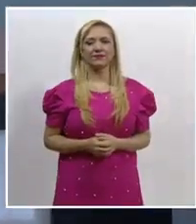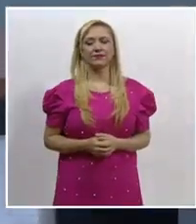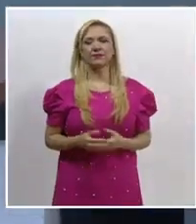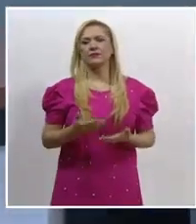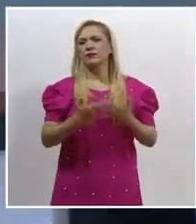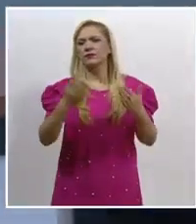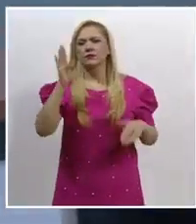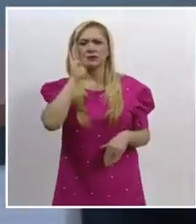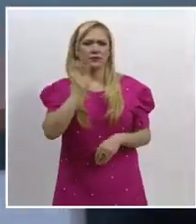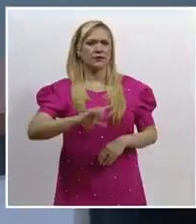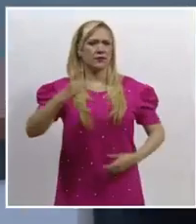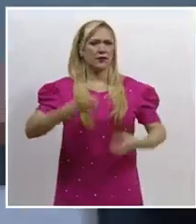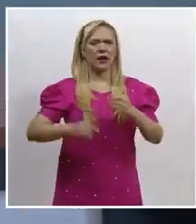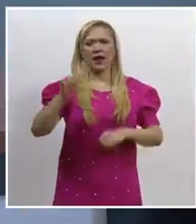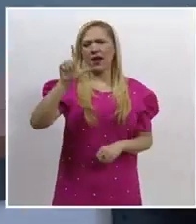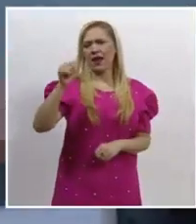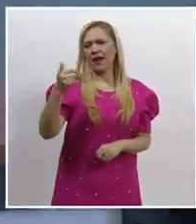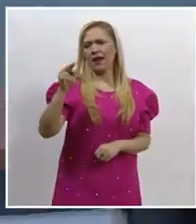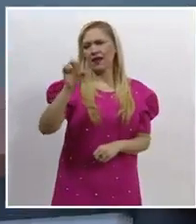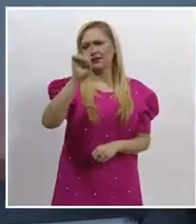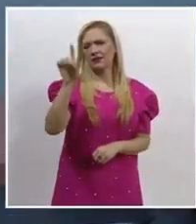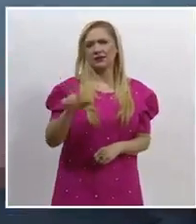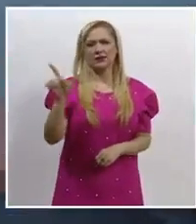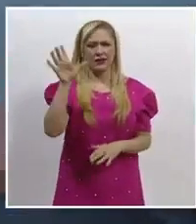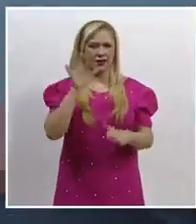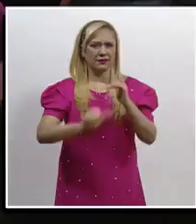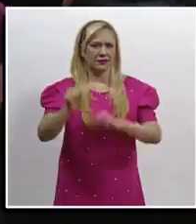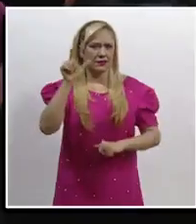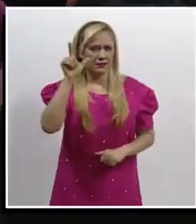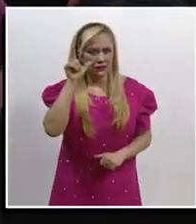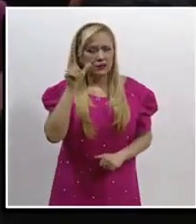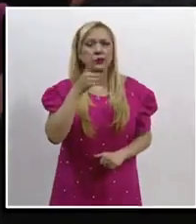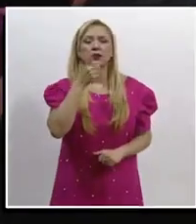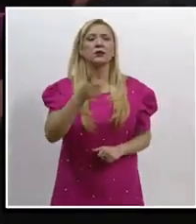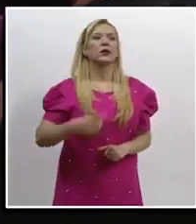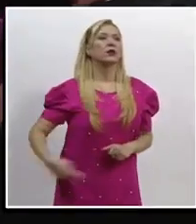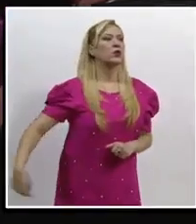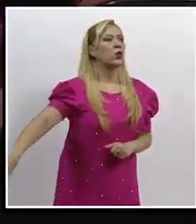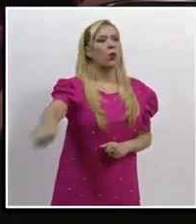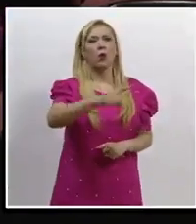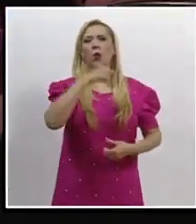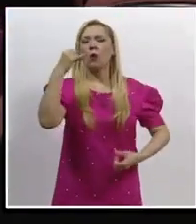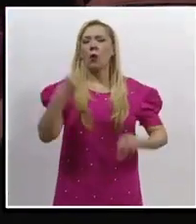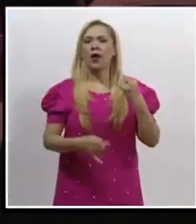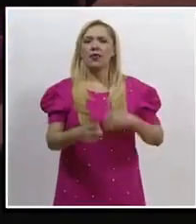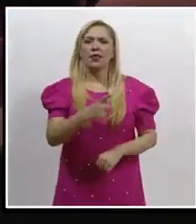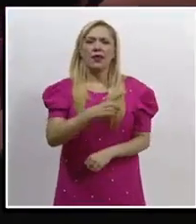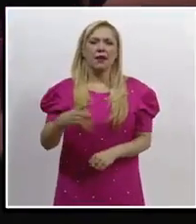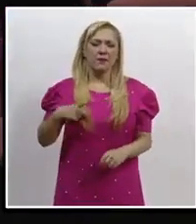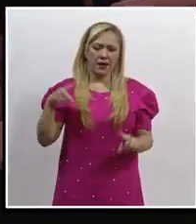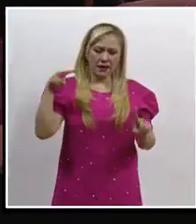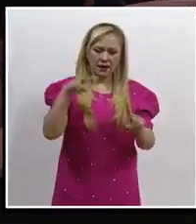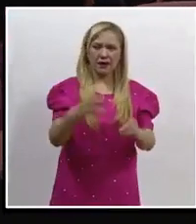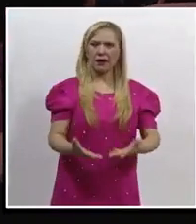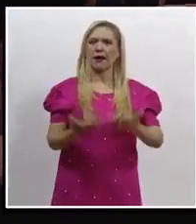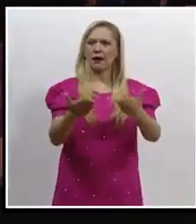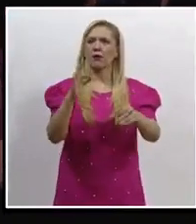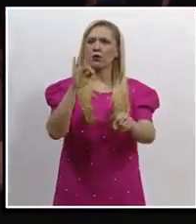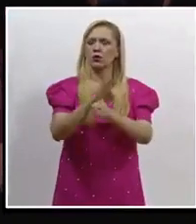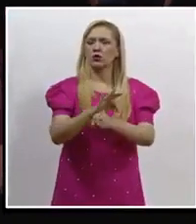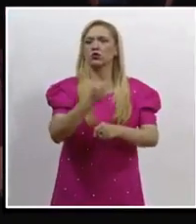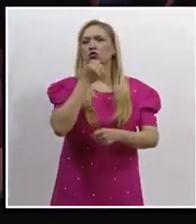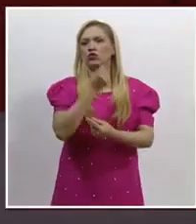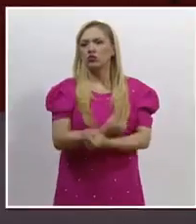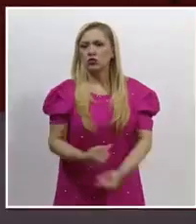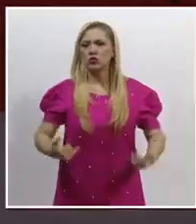El ministro Javier Lainez Potisek aseguró que es obligación de los jueces adoptar un papel proactivo para garantizar la protección de los derechos de